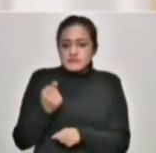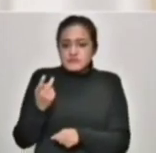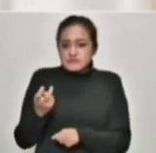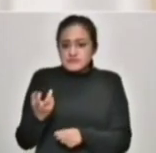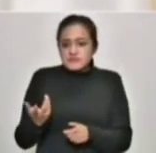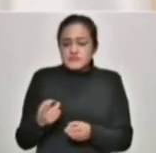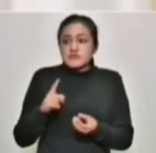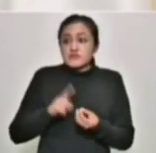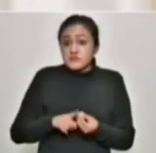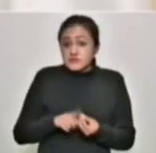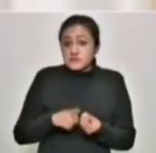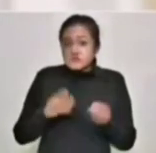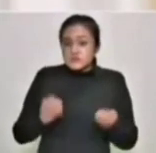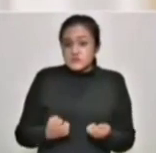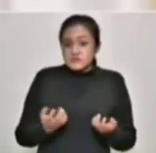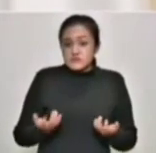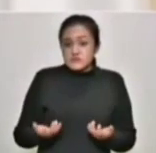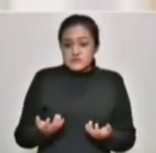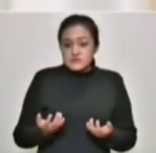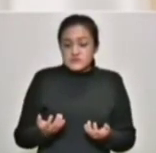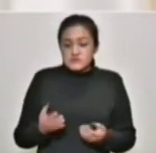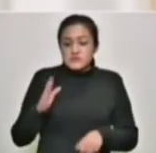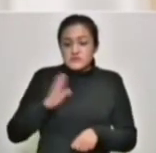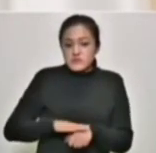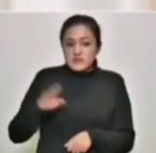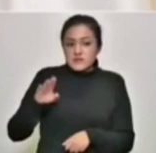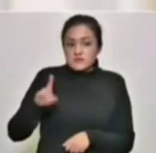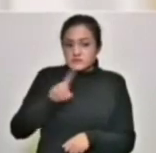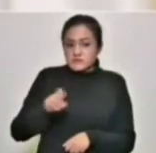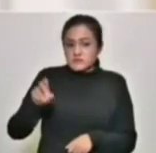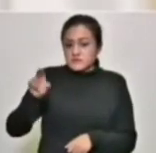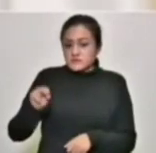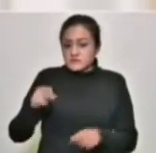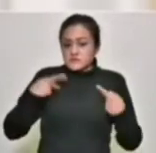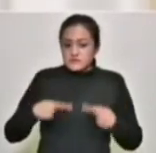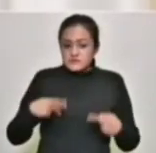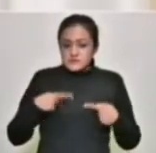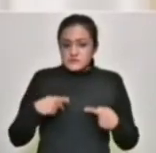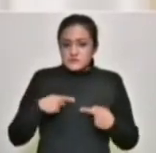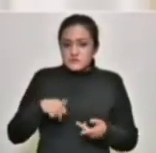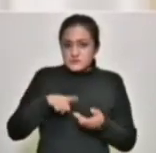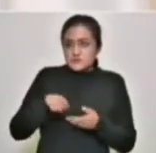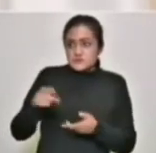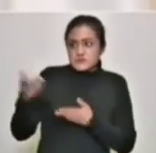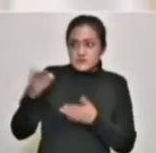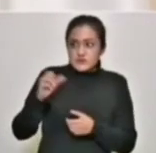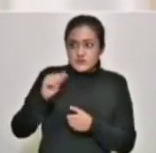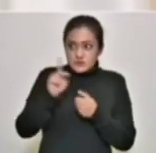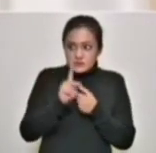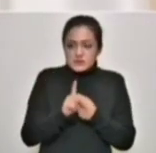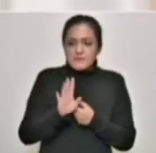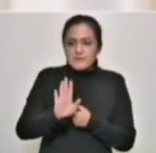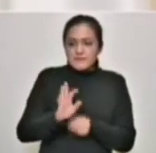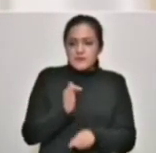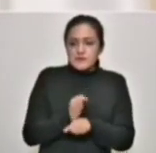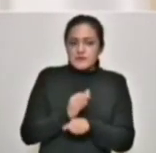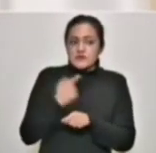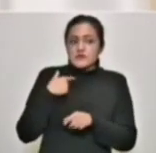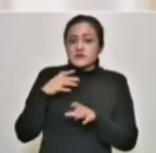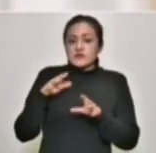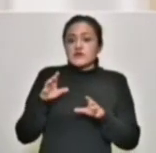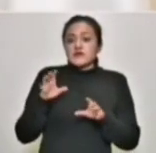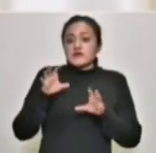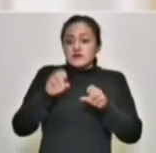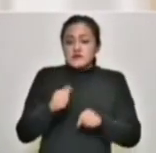de donde estaban 100 más de 180 migrantes lo destacado es que detuvimos a